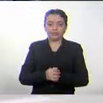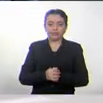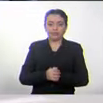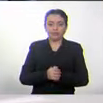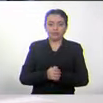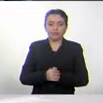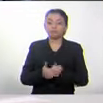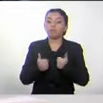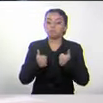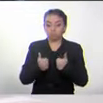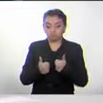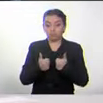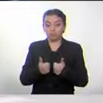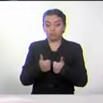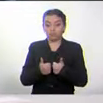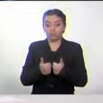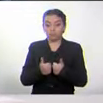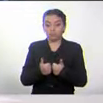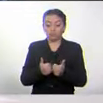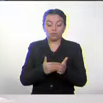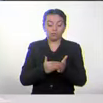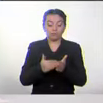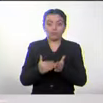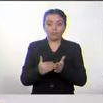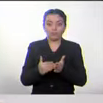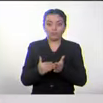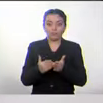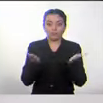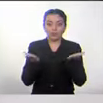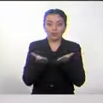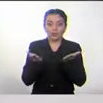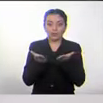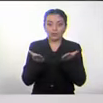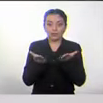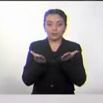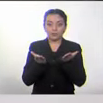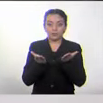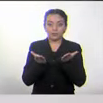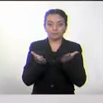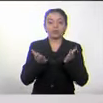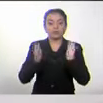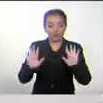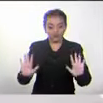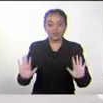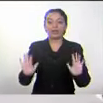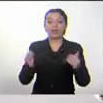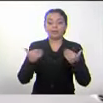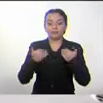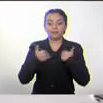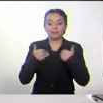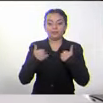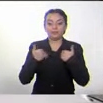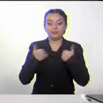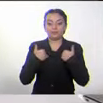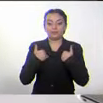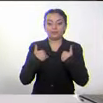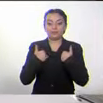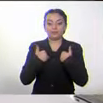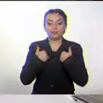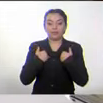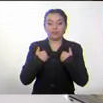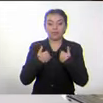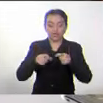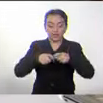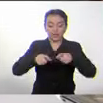Muy bien, comencemos a armar nuestro circuito en serie. Ya tenemos montada nuestra tableta de pruebas,